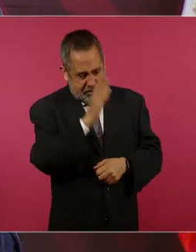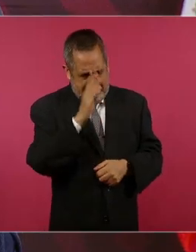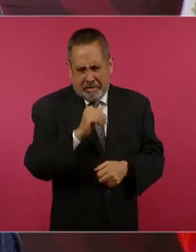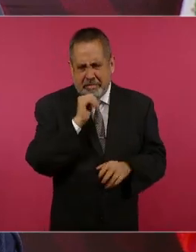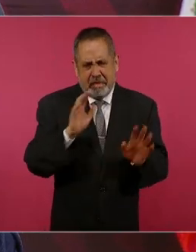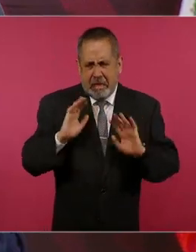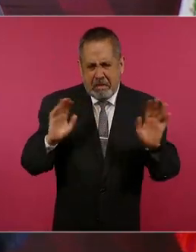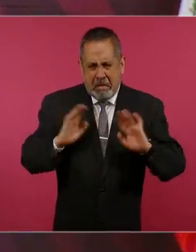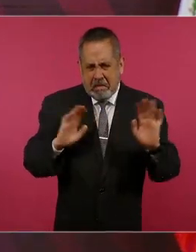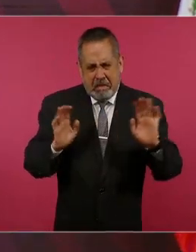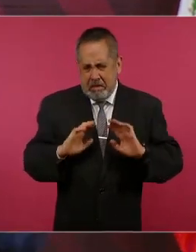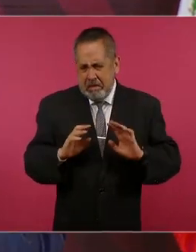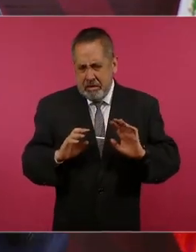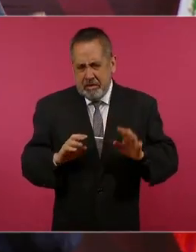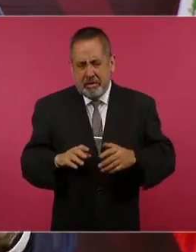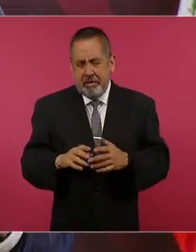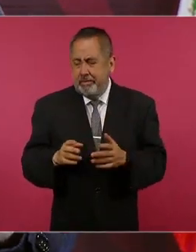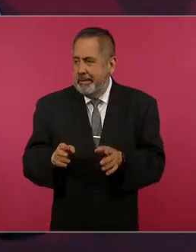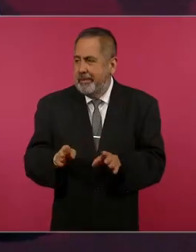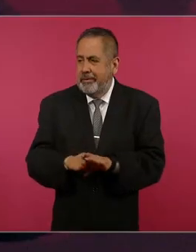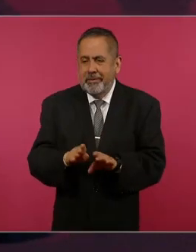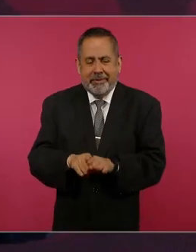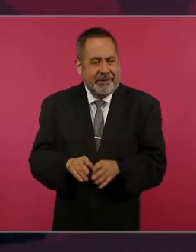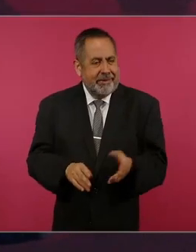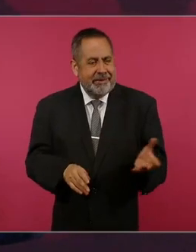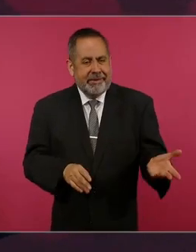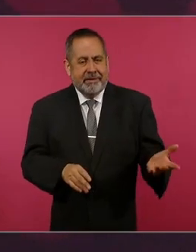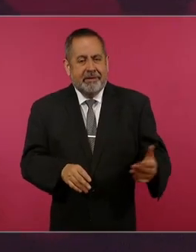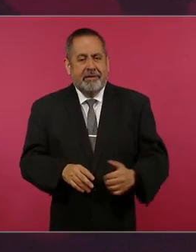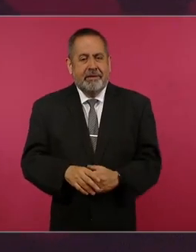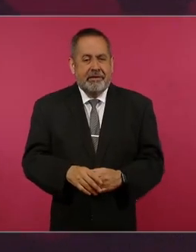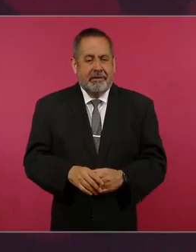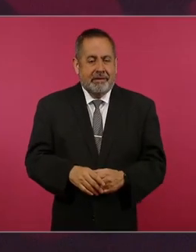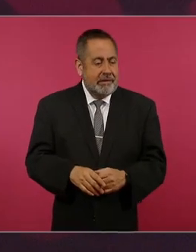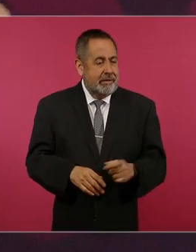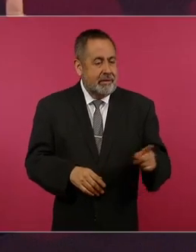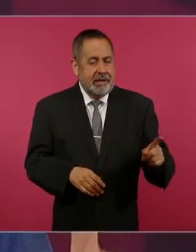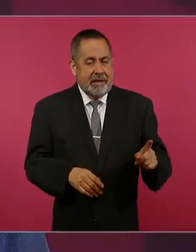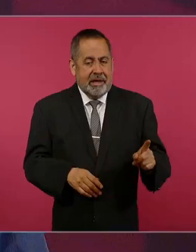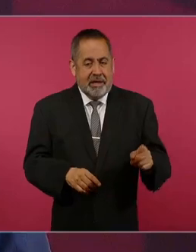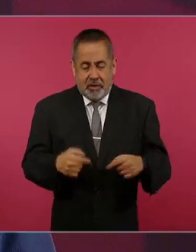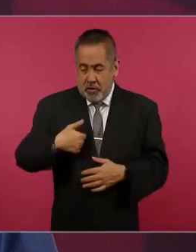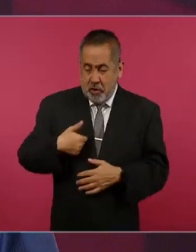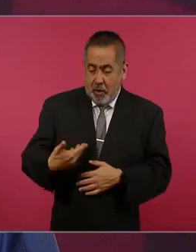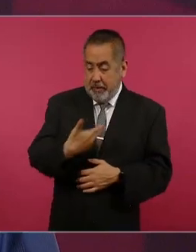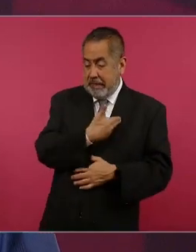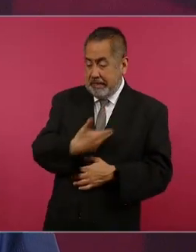es que cómo el presidente de México